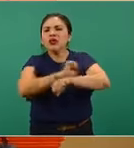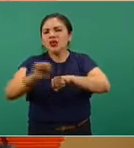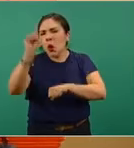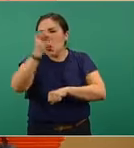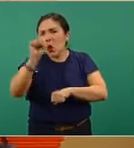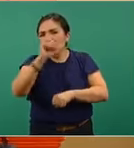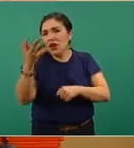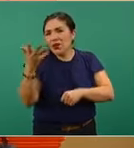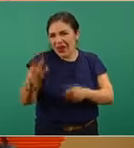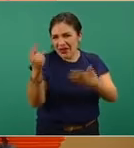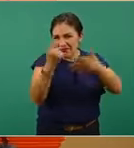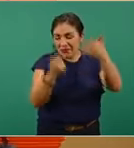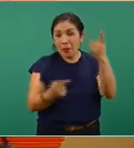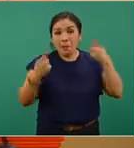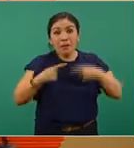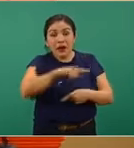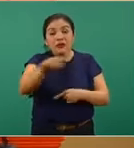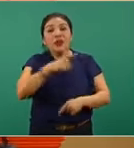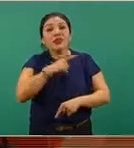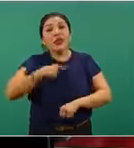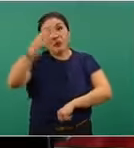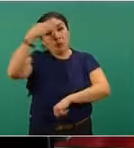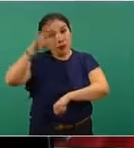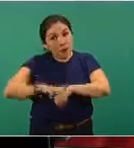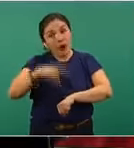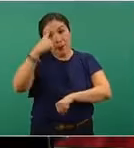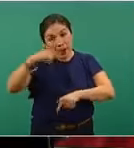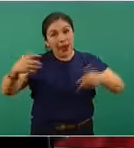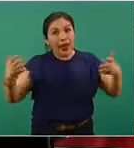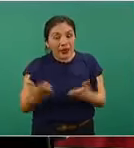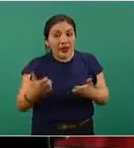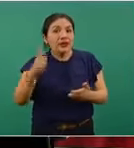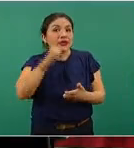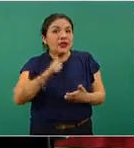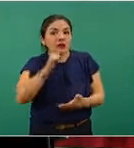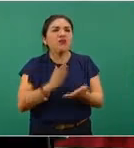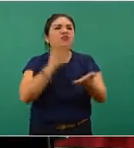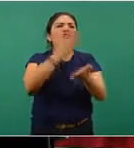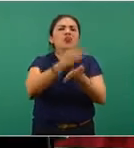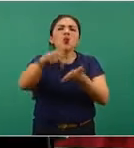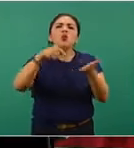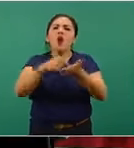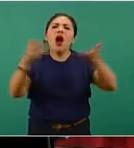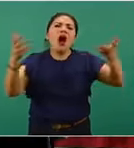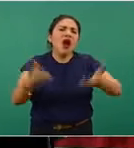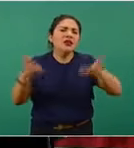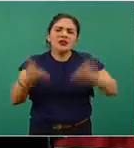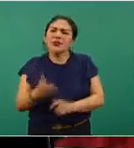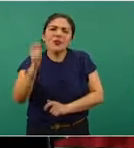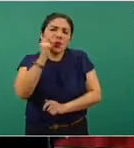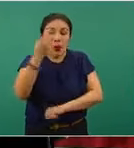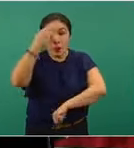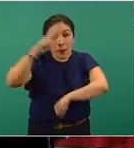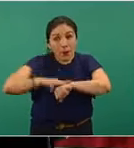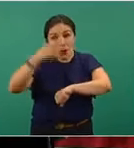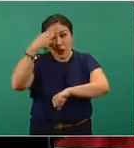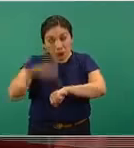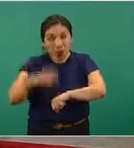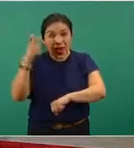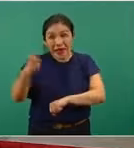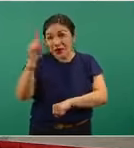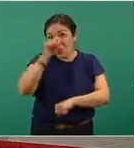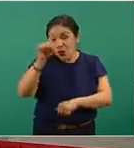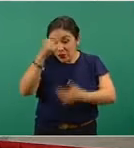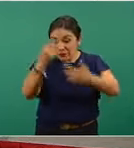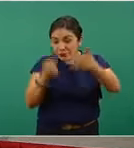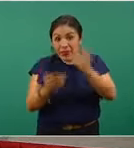La idea es que las personas las tengan en mente y las practiquen en cada espacio en donde se muevan. La idea básica de esas 10